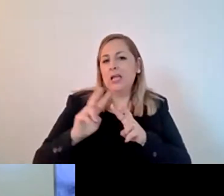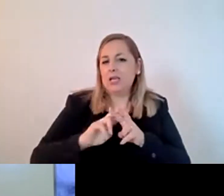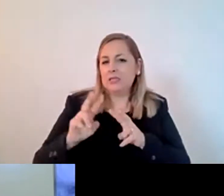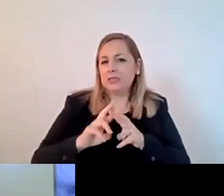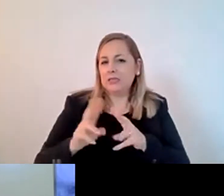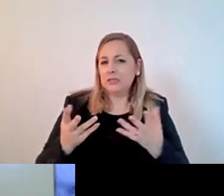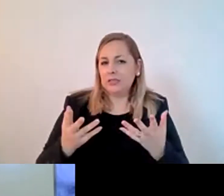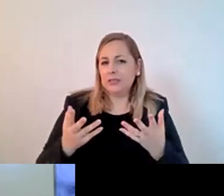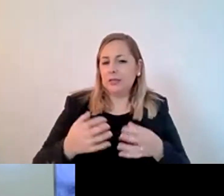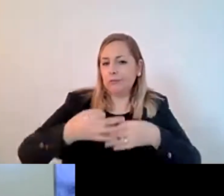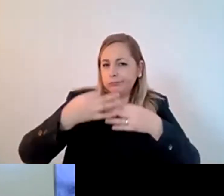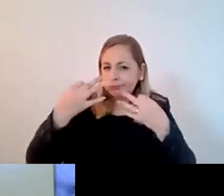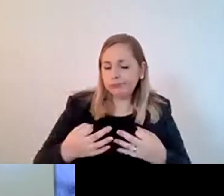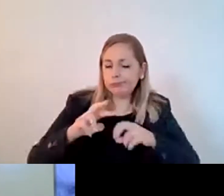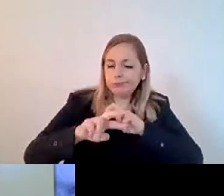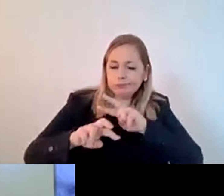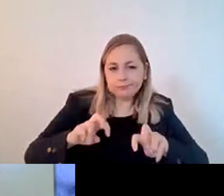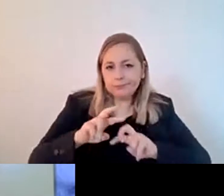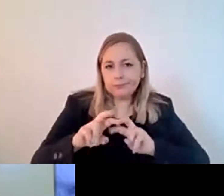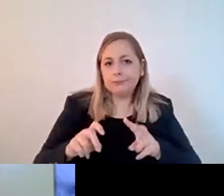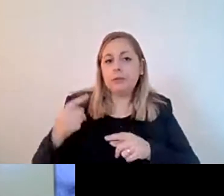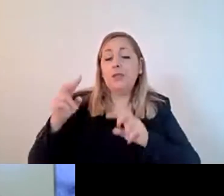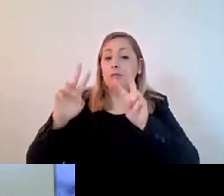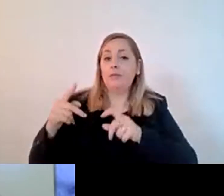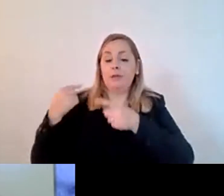muy exhaustivo con respecto a la historia.